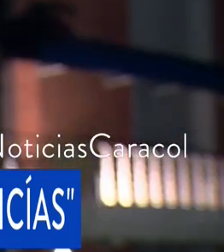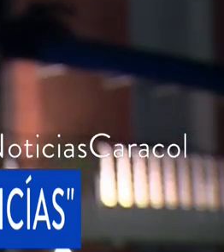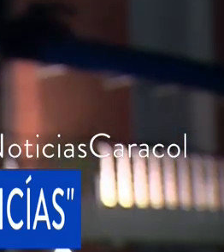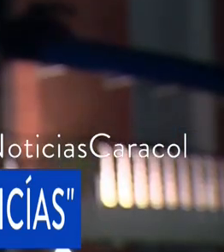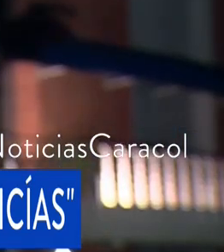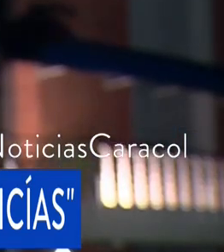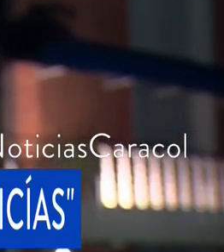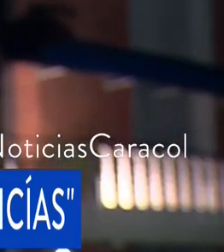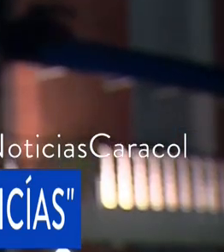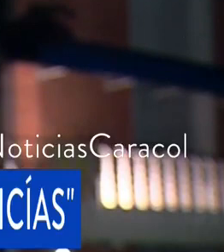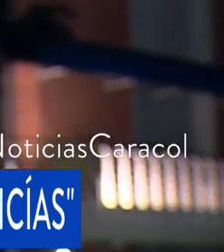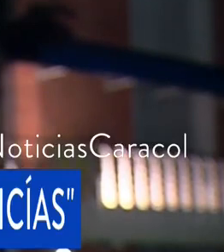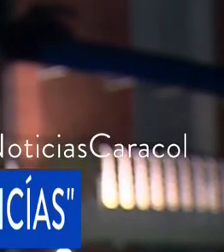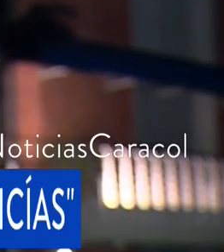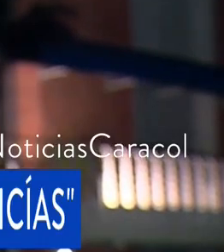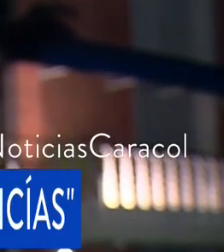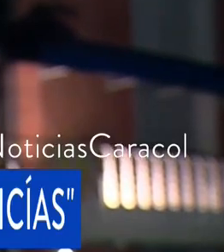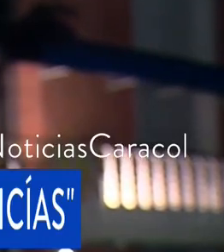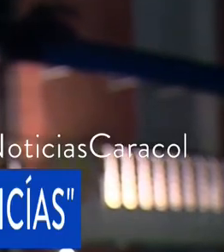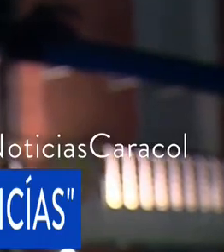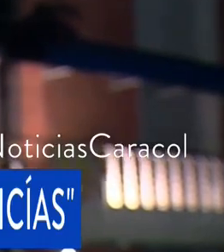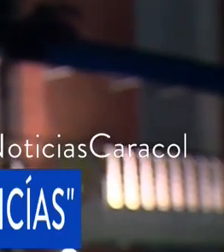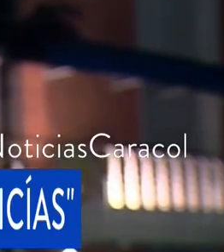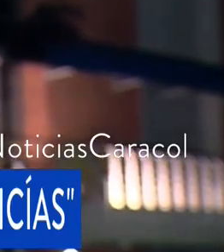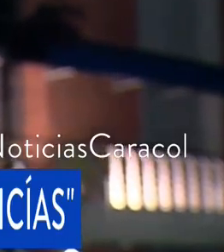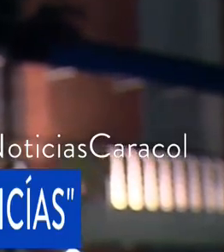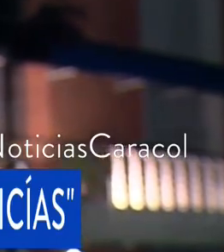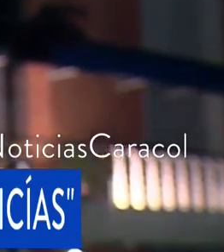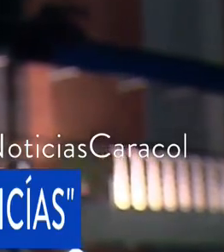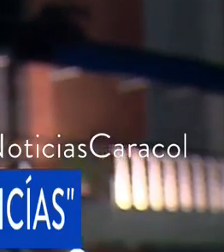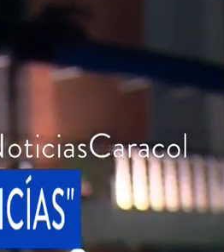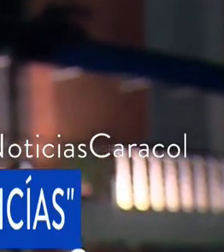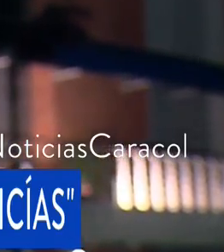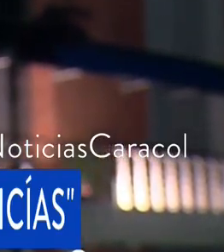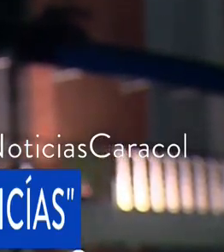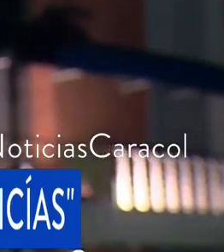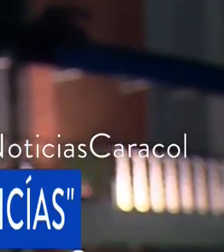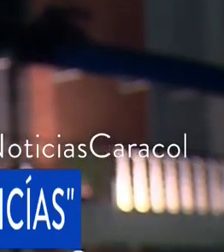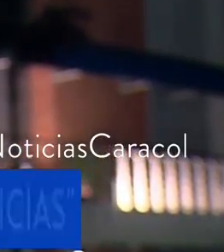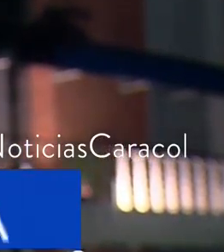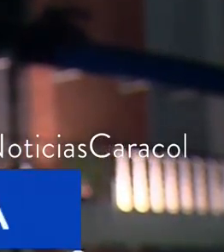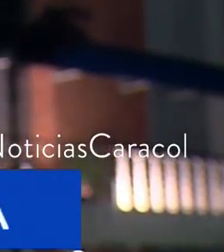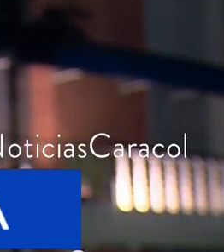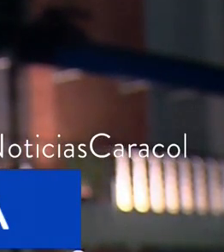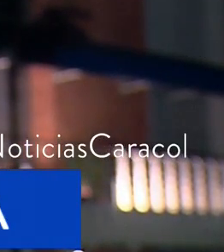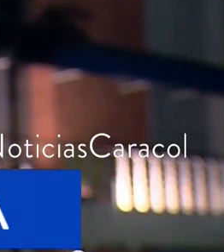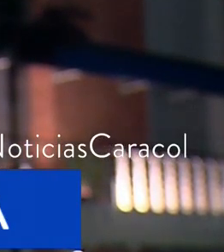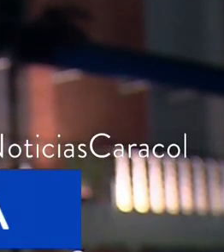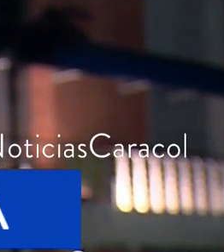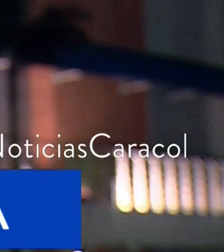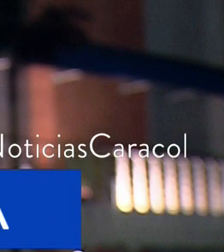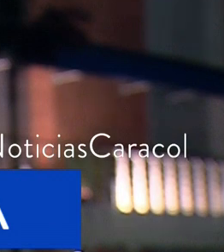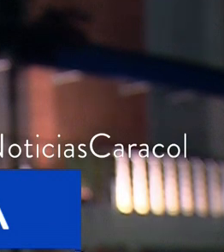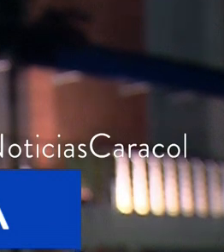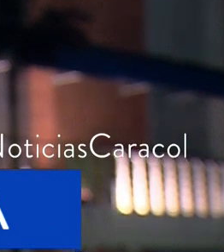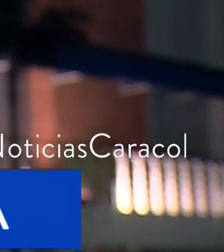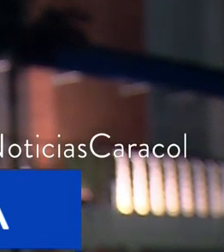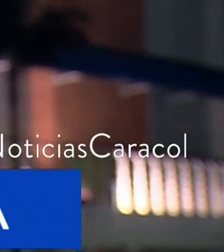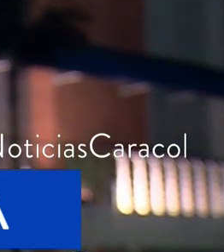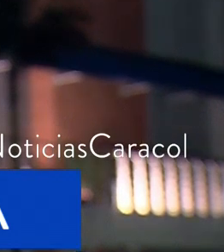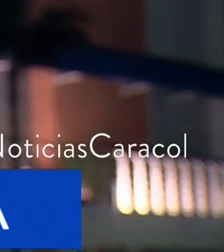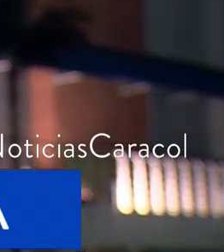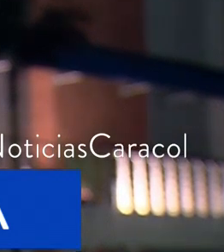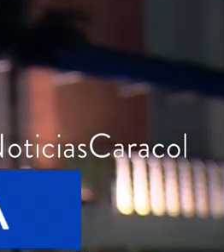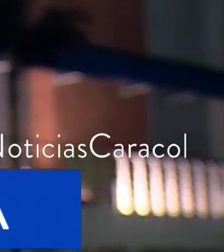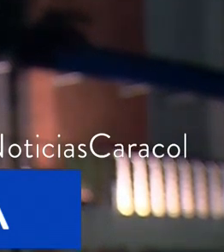se comprometió a entregar los resultados en el menor tiempo posible. La segunda petición que hizo la mandataria es que sea el presidente personalmente quien lidere